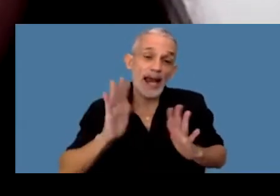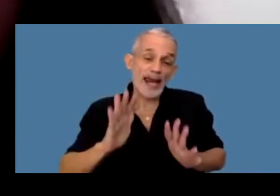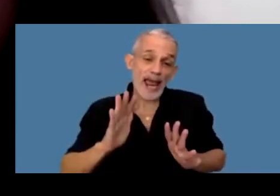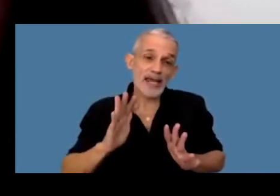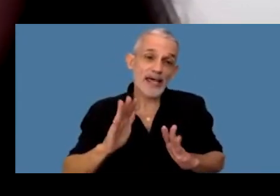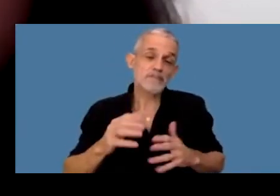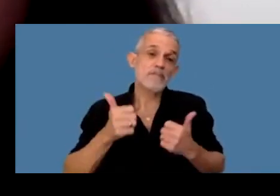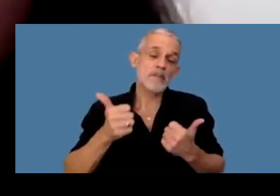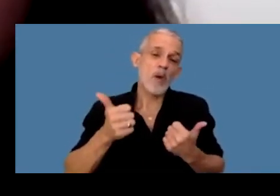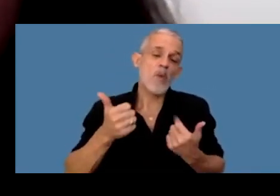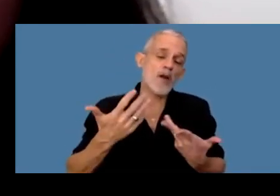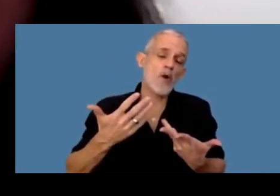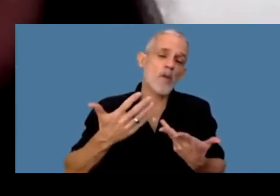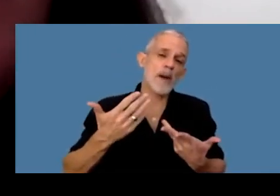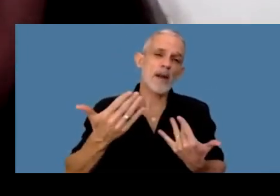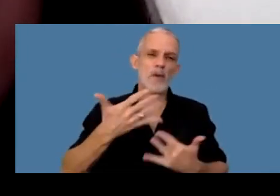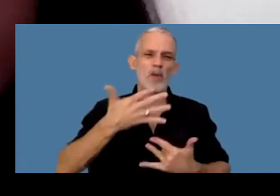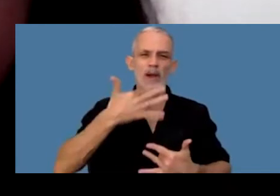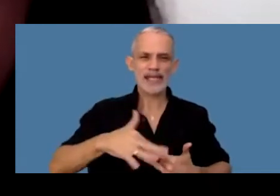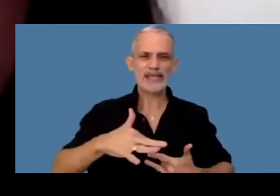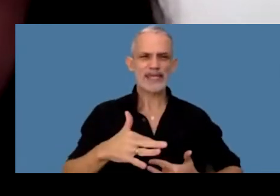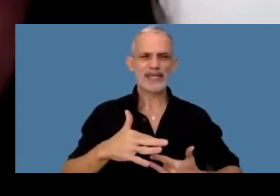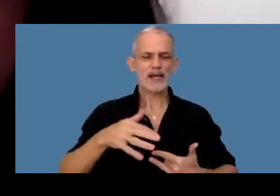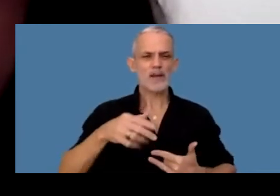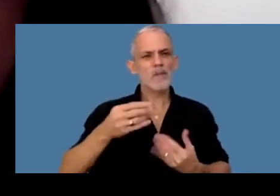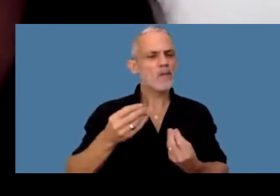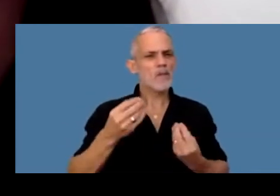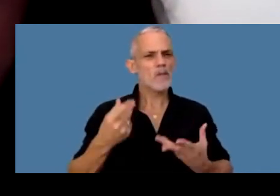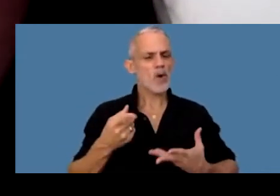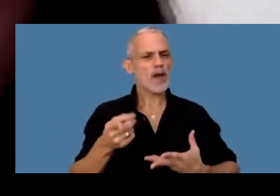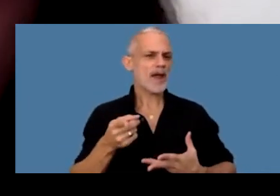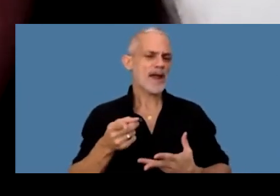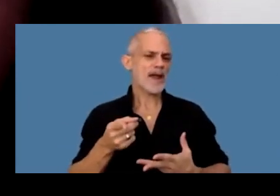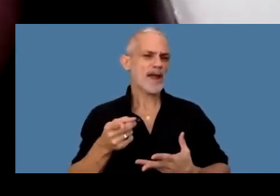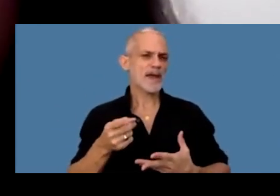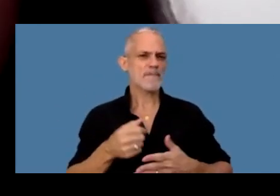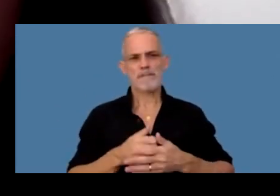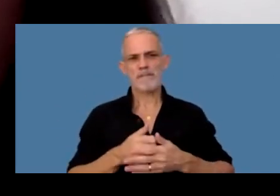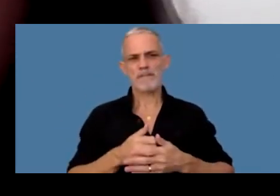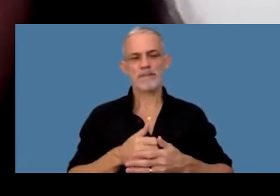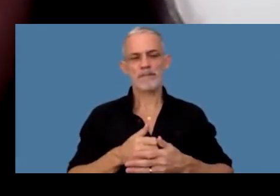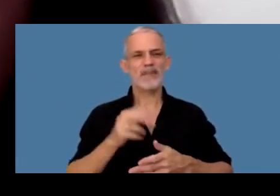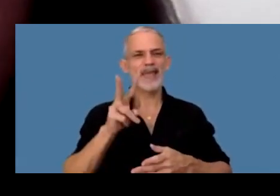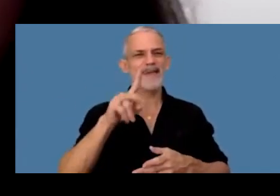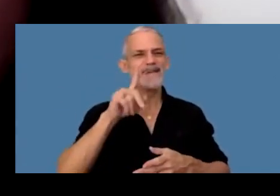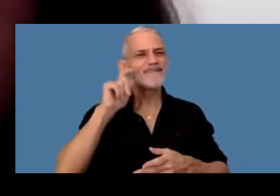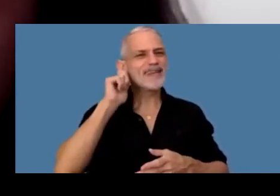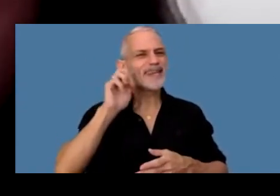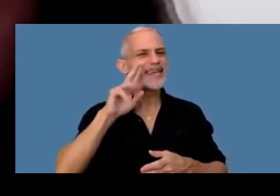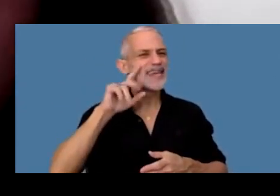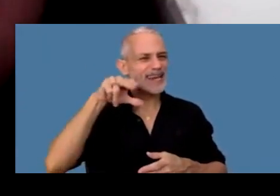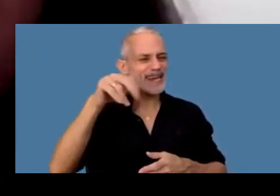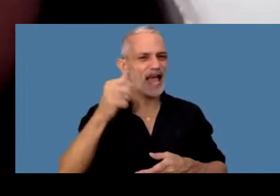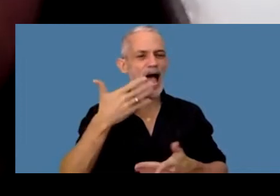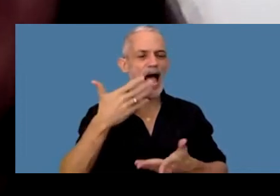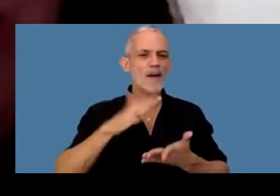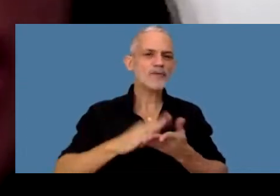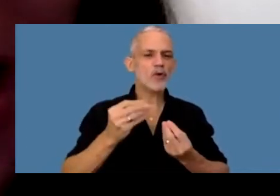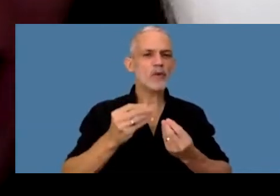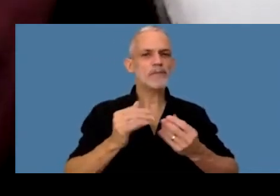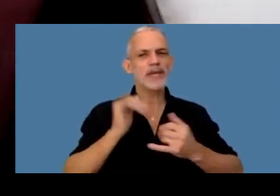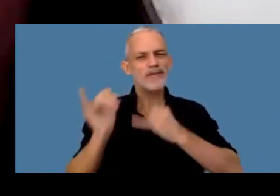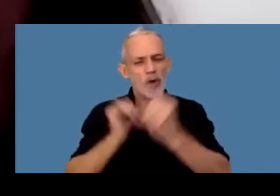hablarlo antes, no tomamos decisiones, simplemente tratamos de esto, que se respeten las decisiones y deseos